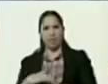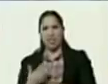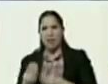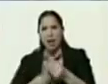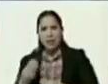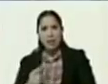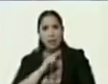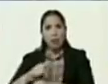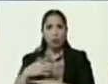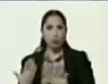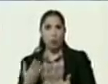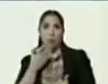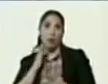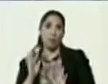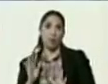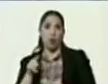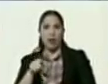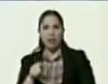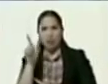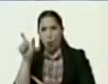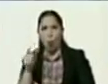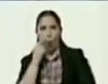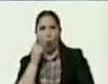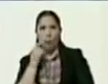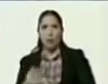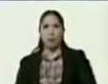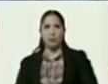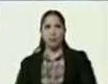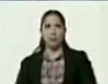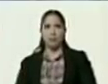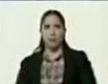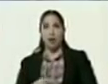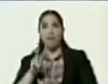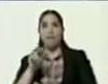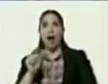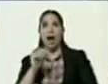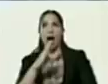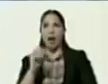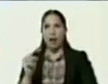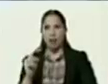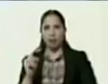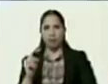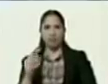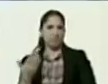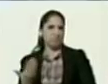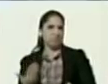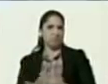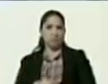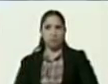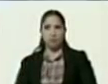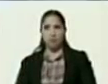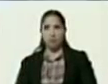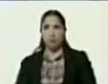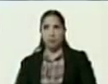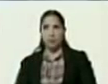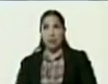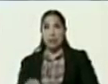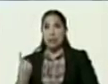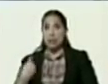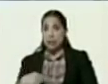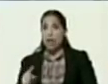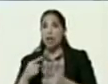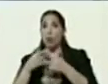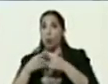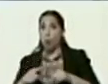esta denuncia de este señor Argenis Baca alias Vaquita que además tiene otra parte del